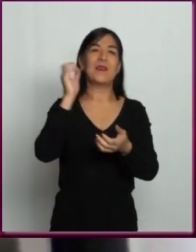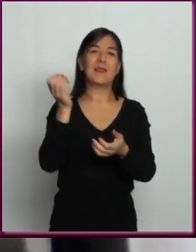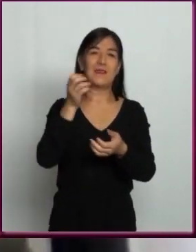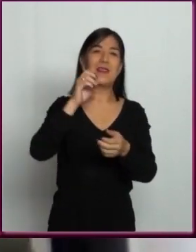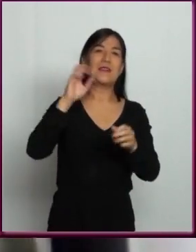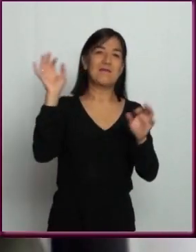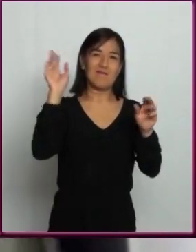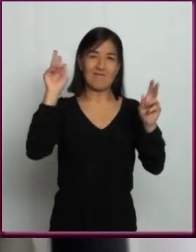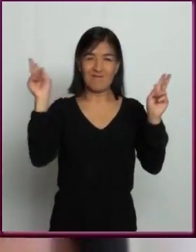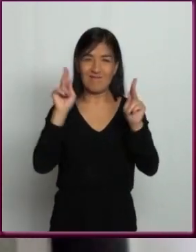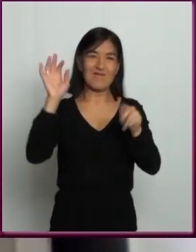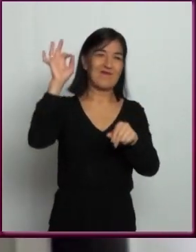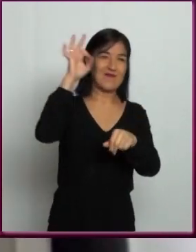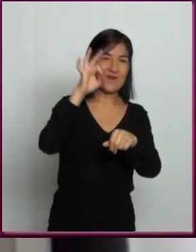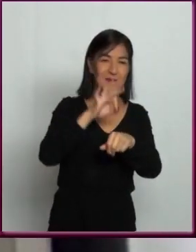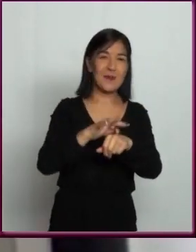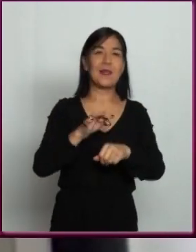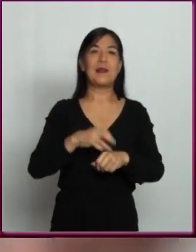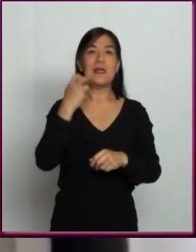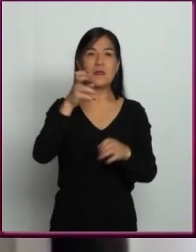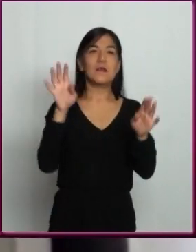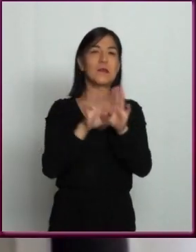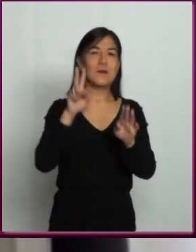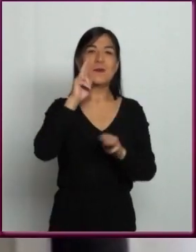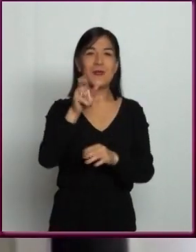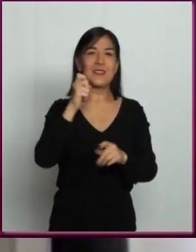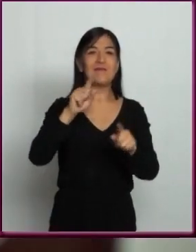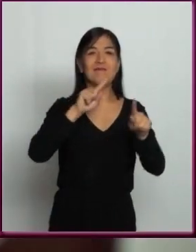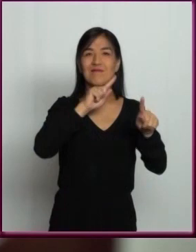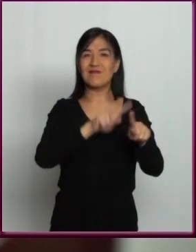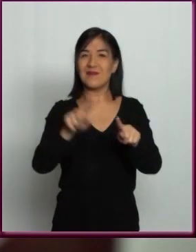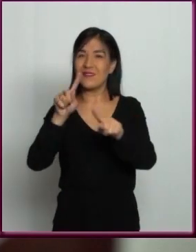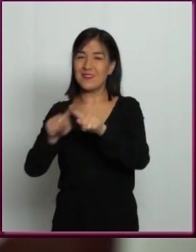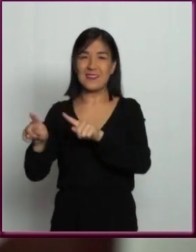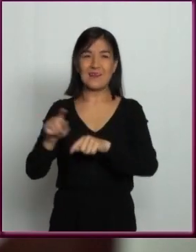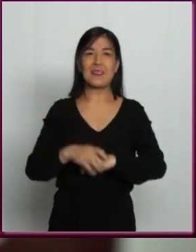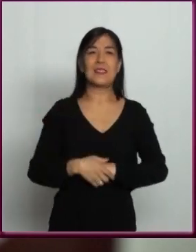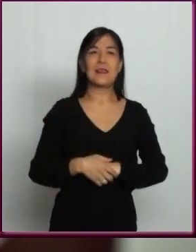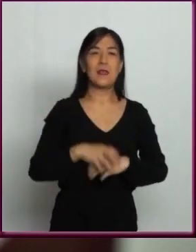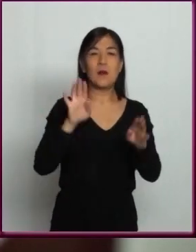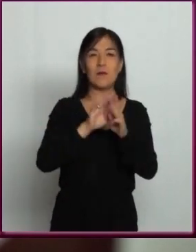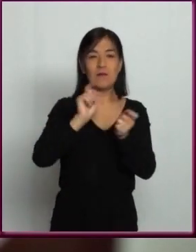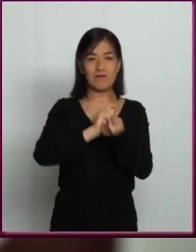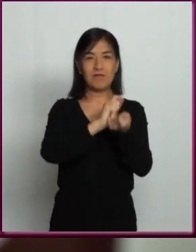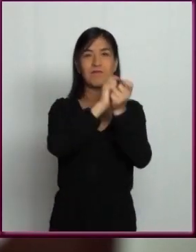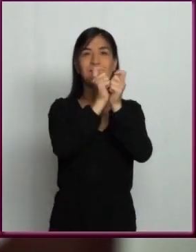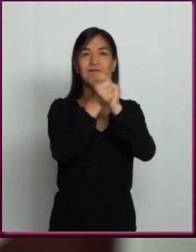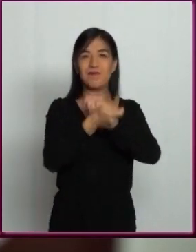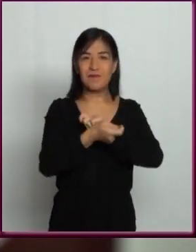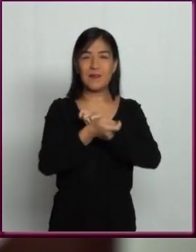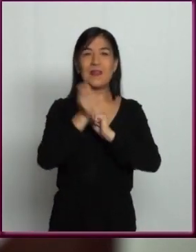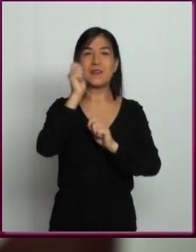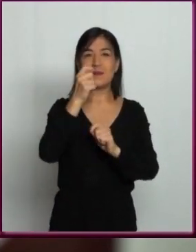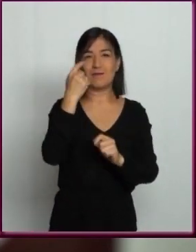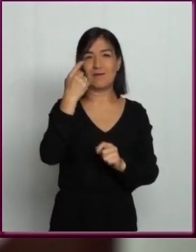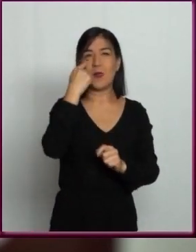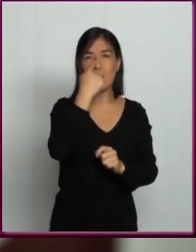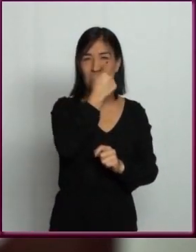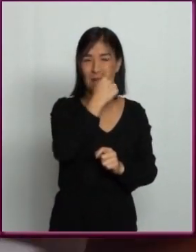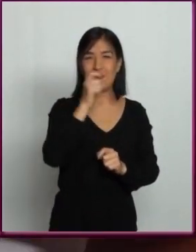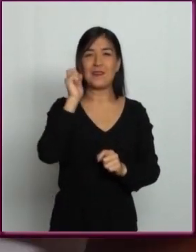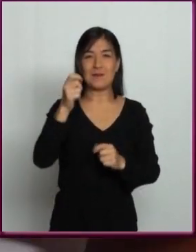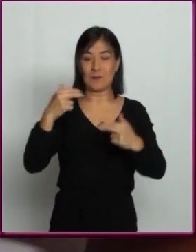y crustáceos tienen orígenes evolutivos completamente diferentes. La evolución de los ojos en los